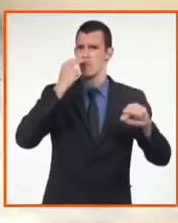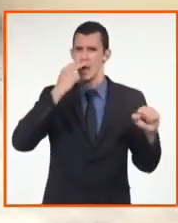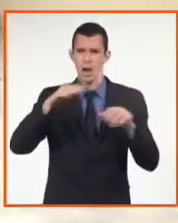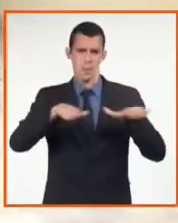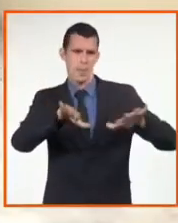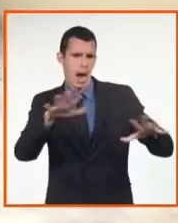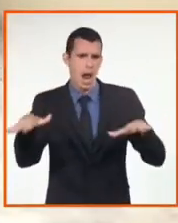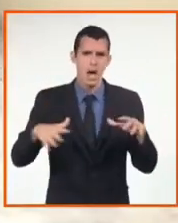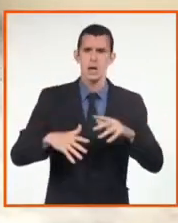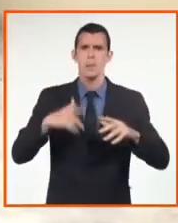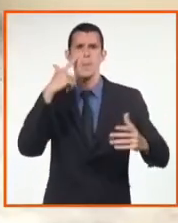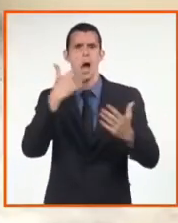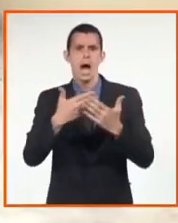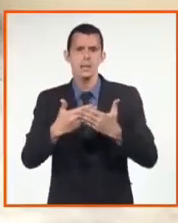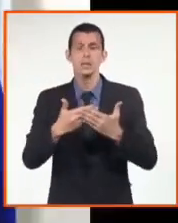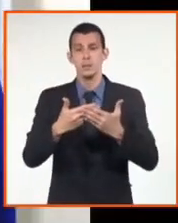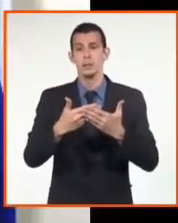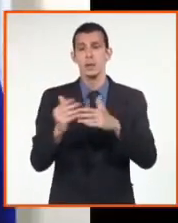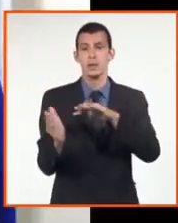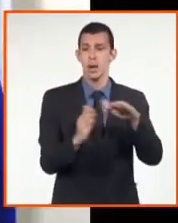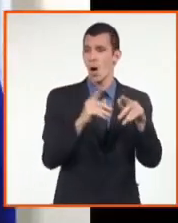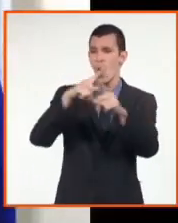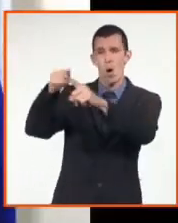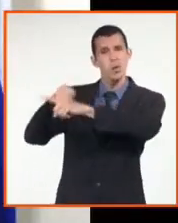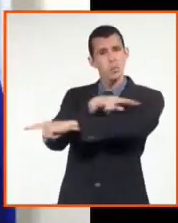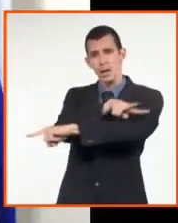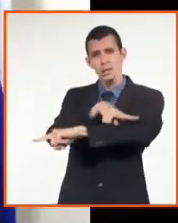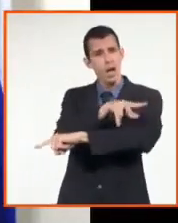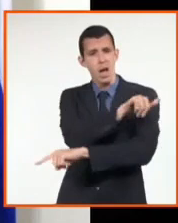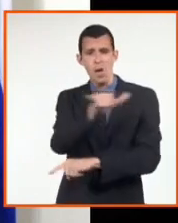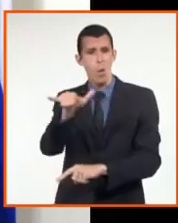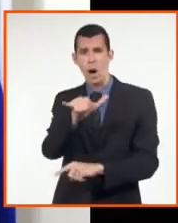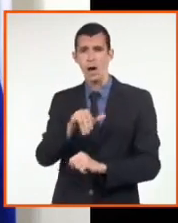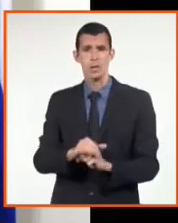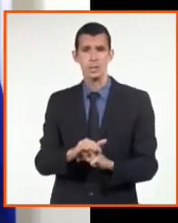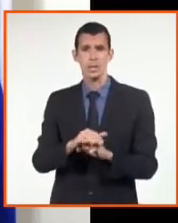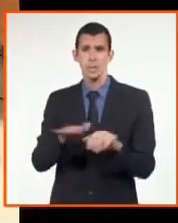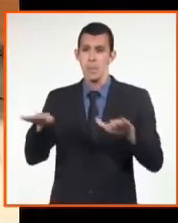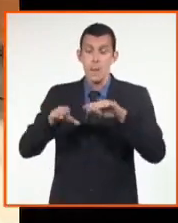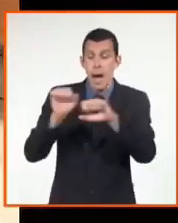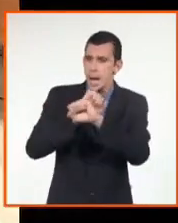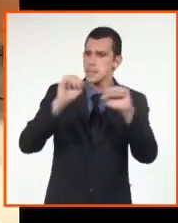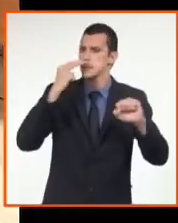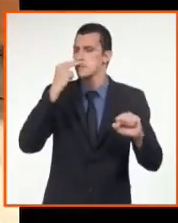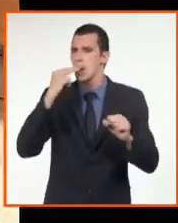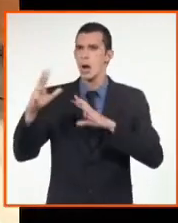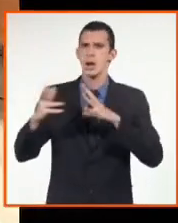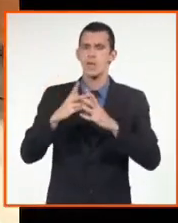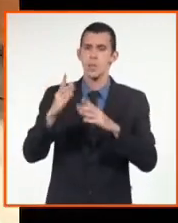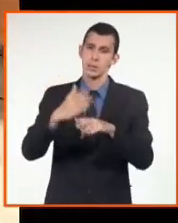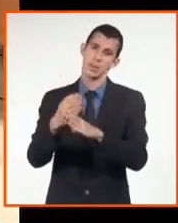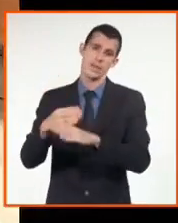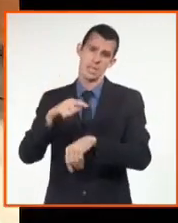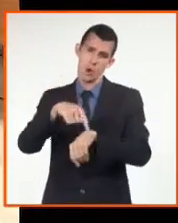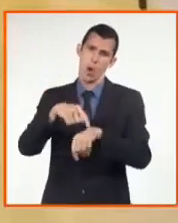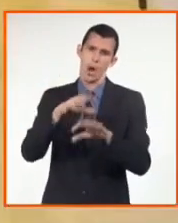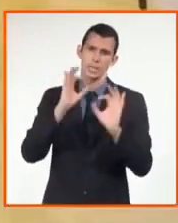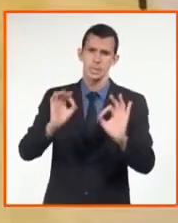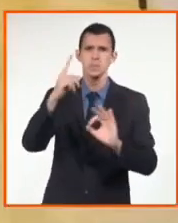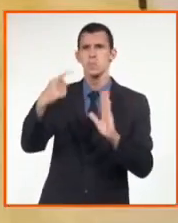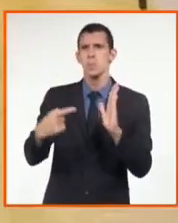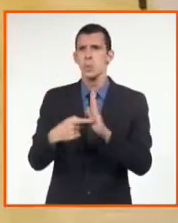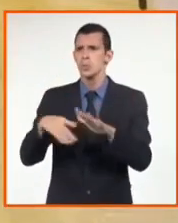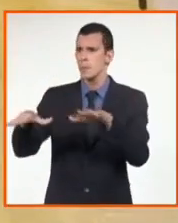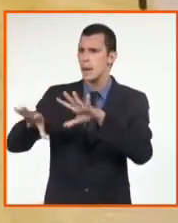nosotros fue de gran ayuda a tener la experiencia de ellos al lado nuestro como bien Tú decías nosotros no somos profesionales